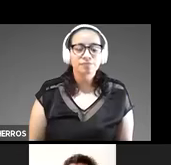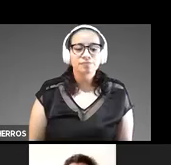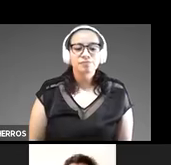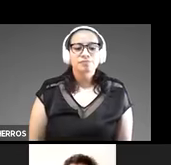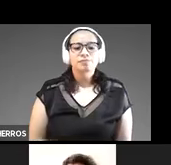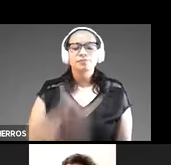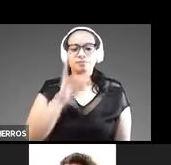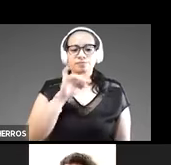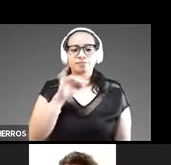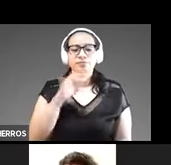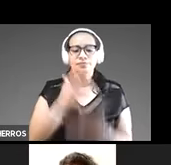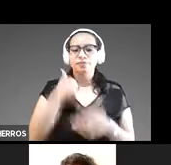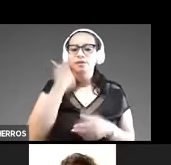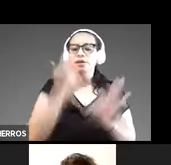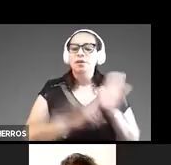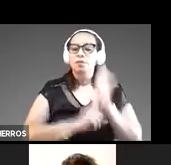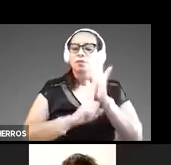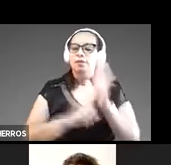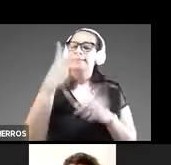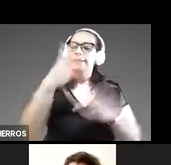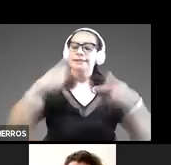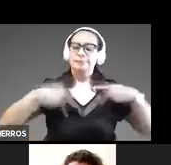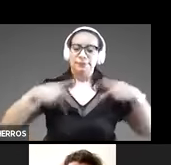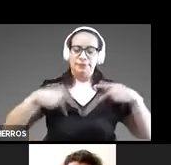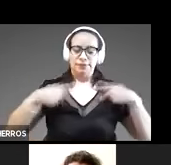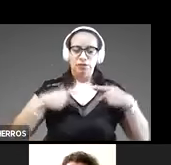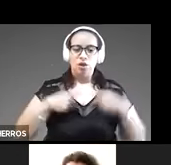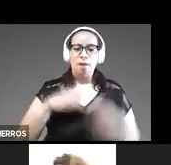déjenme presentarle tres personajes. El March.